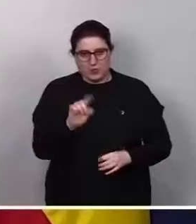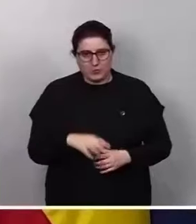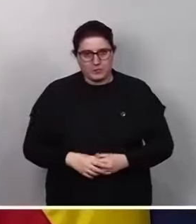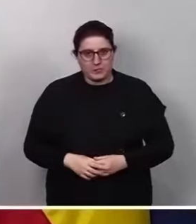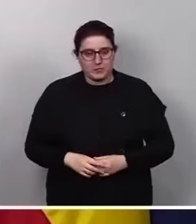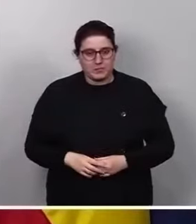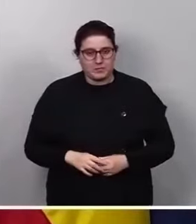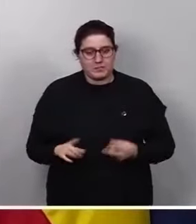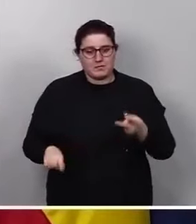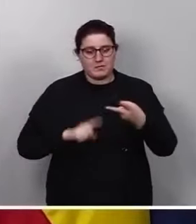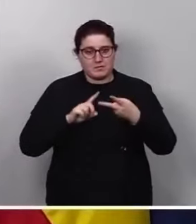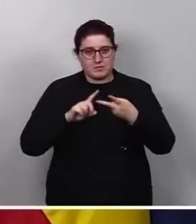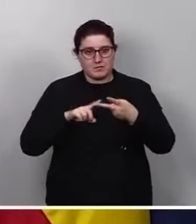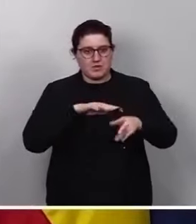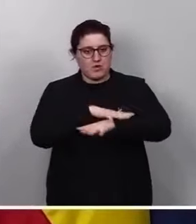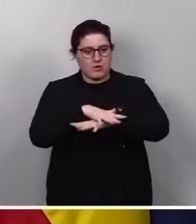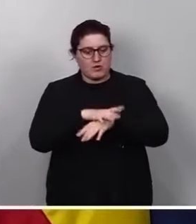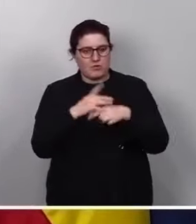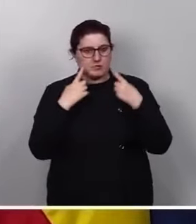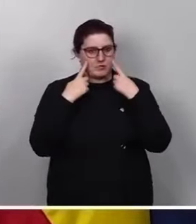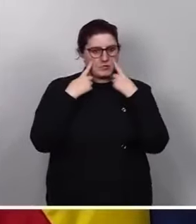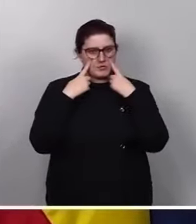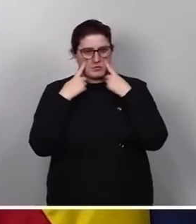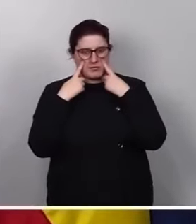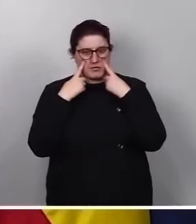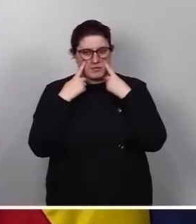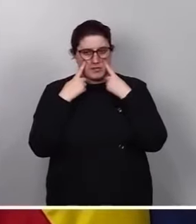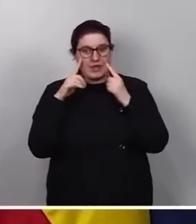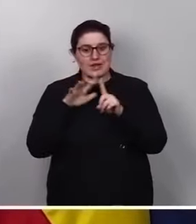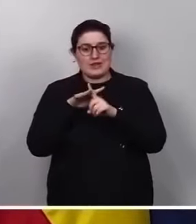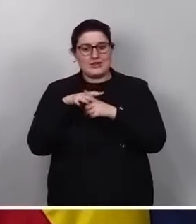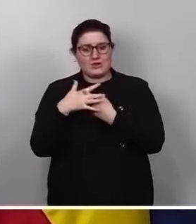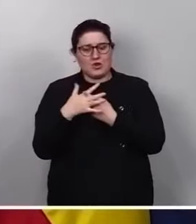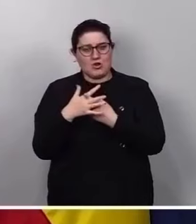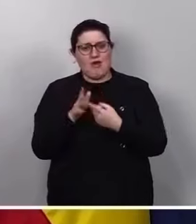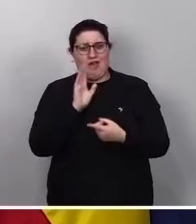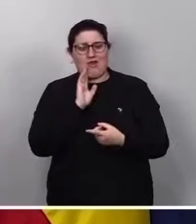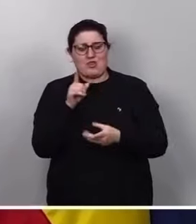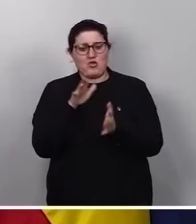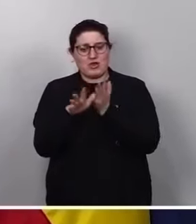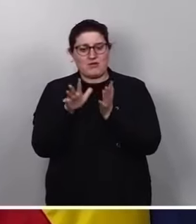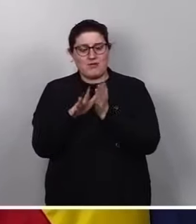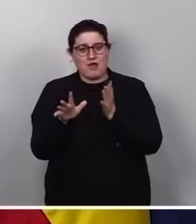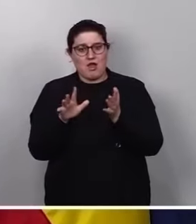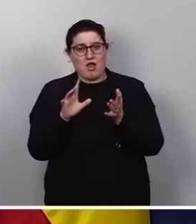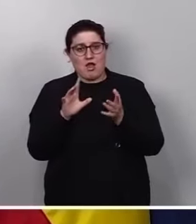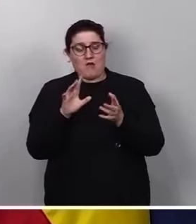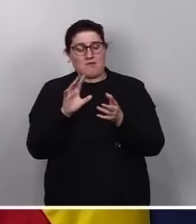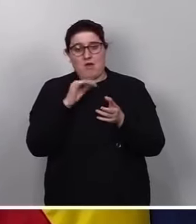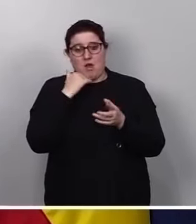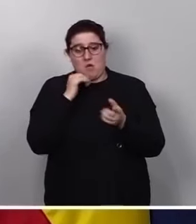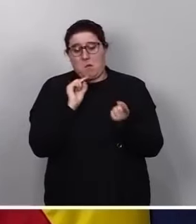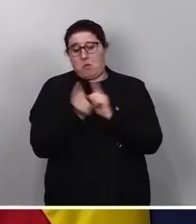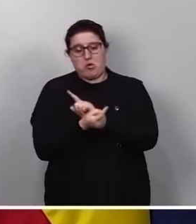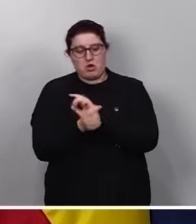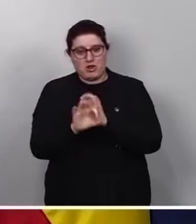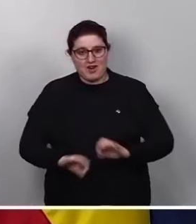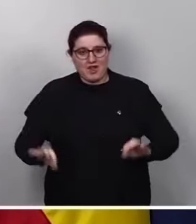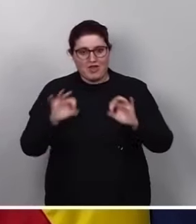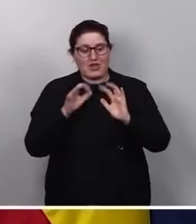El gobierno se mantiene vigilante. La situación, como indicaba usted, no ha cambiado y, por tanto, les